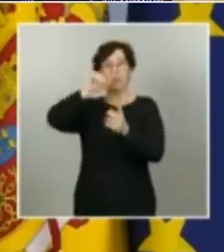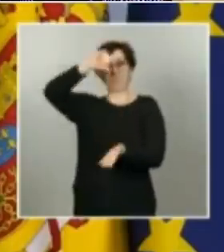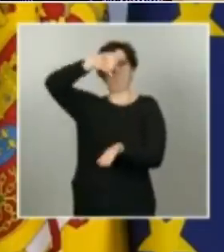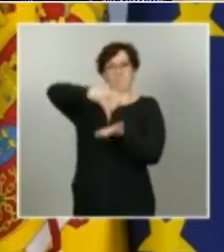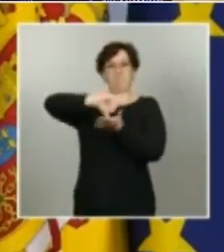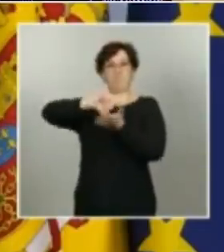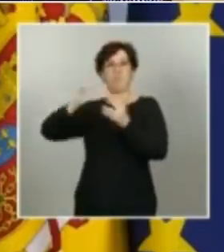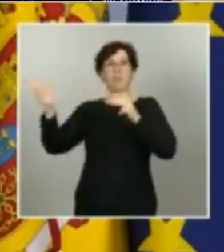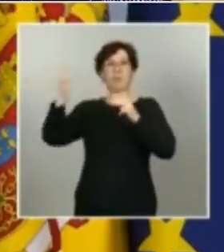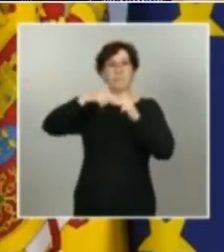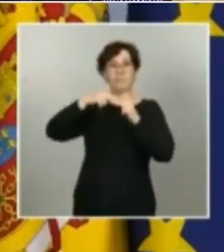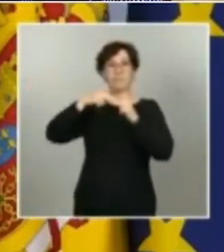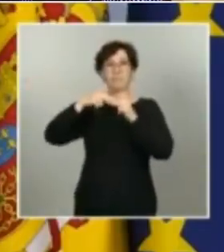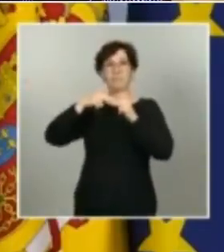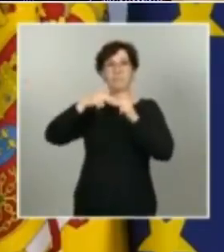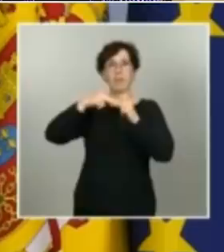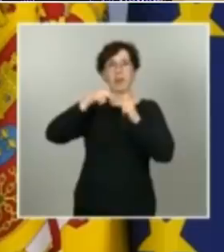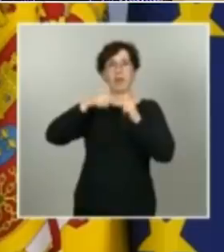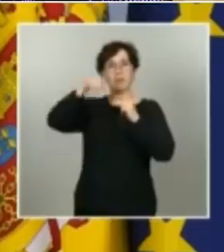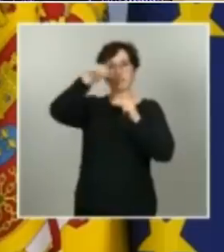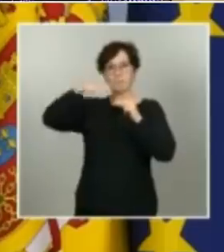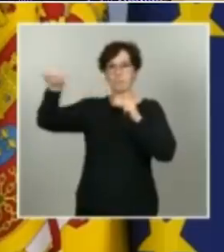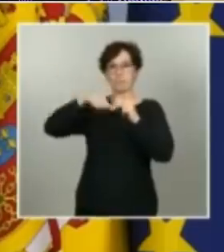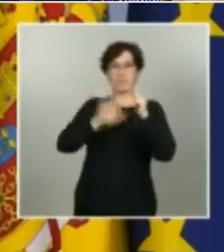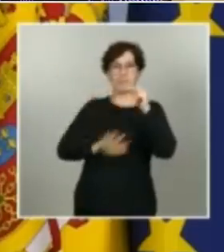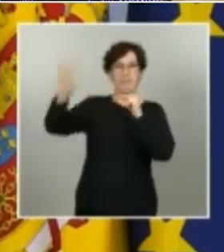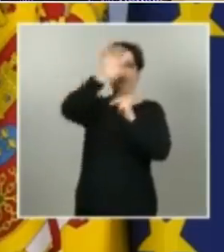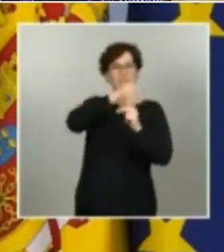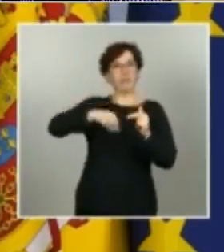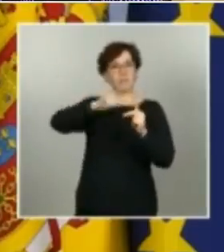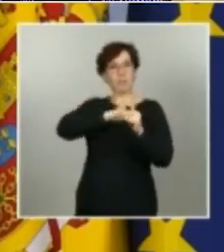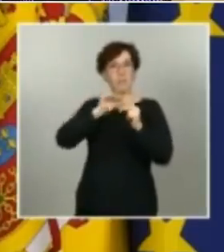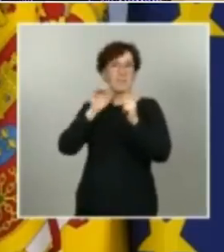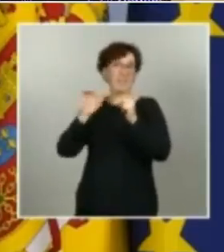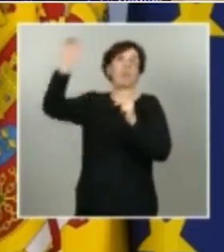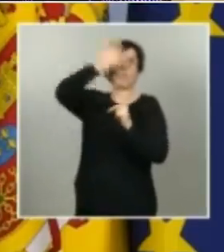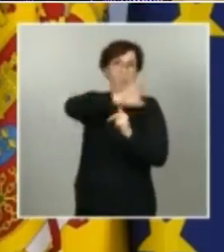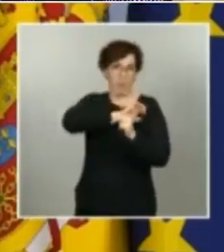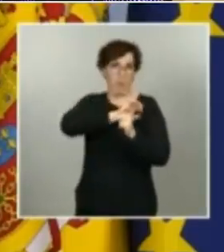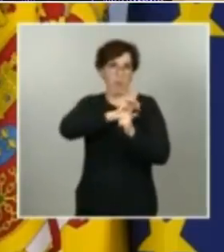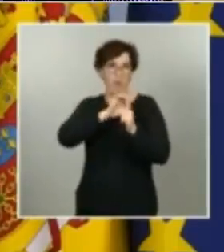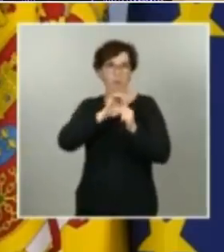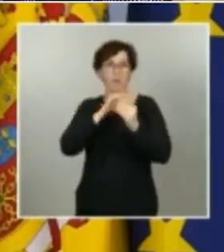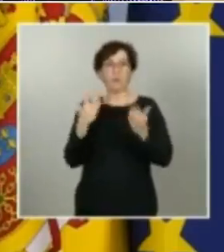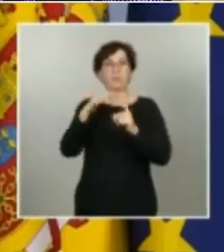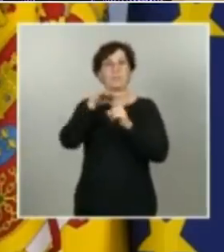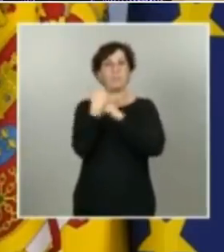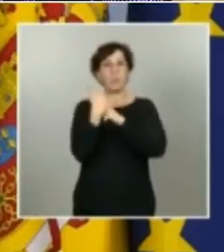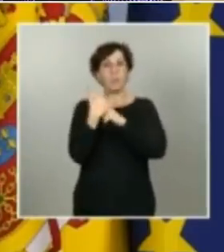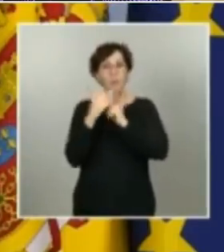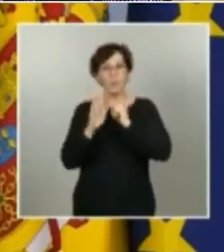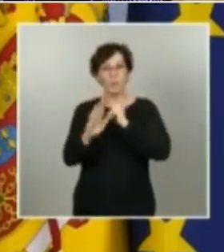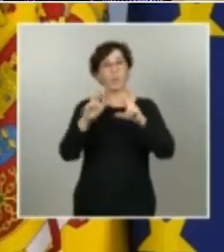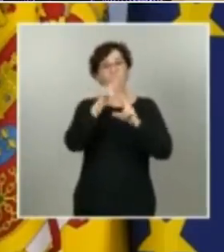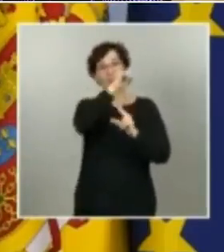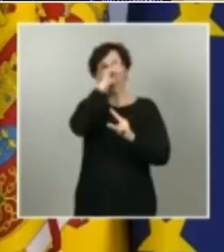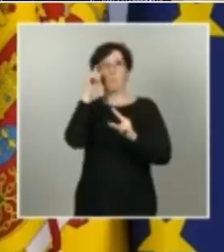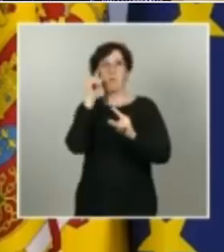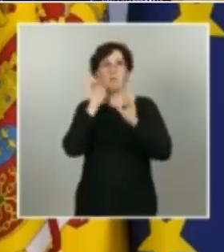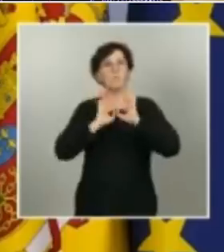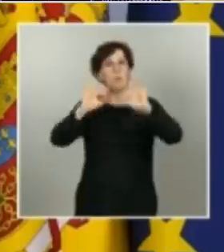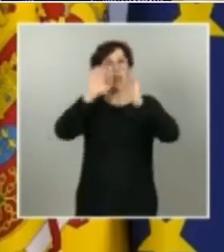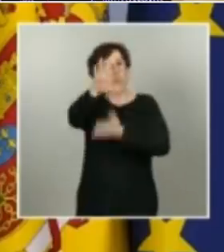hasta que no pasen todas las comunidades a fase 1. Curiosamente, solo quedamos la Comunidad de Madrid, el área metropolitana de Barcelona y algunas